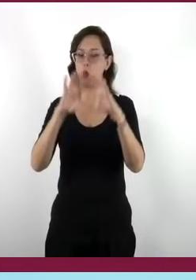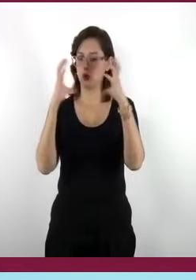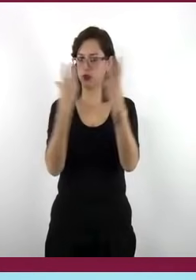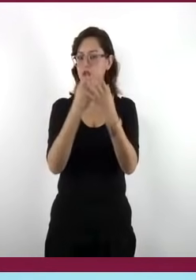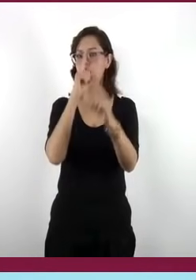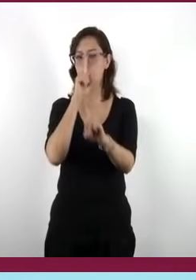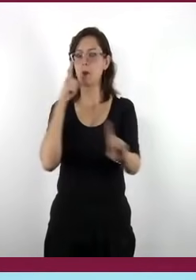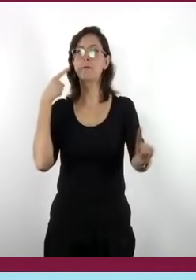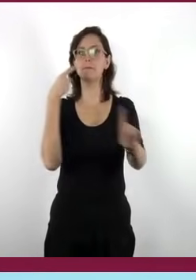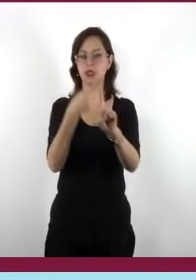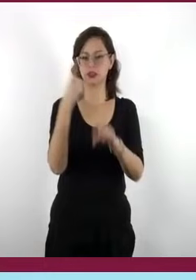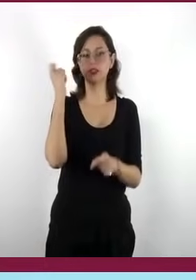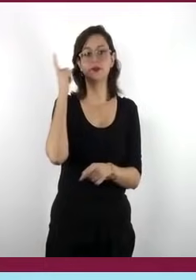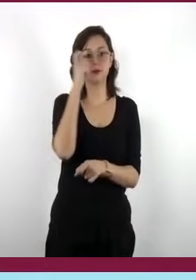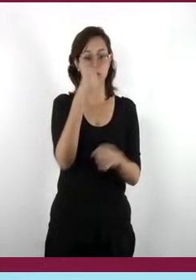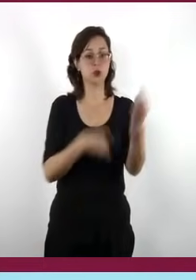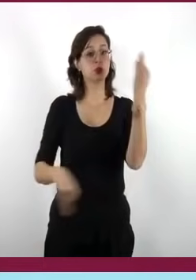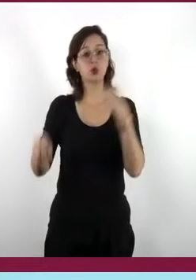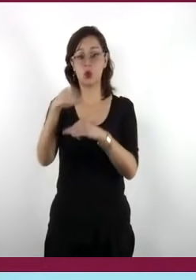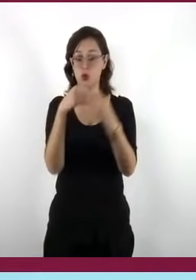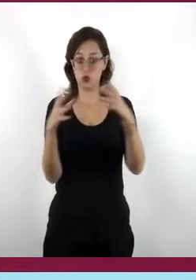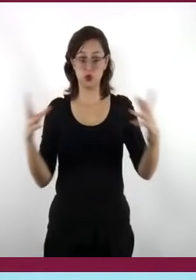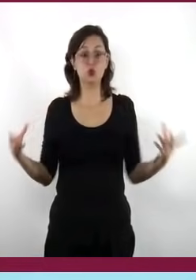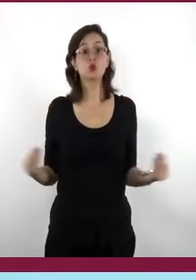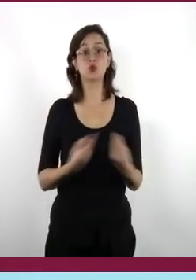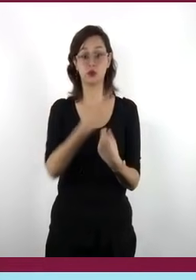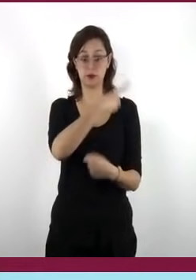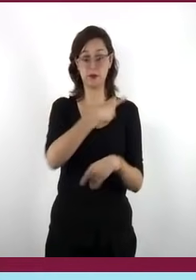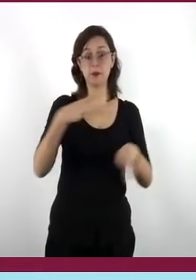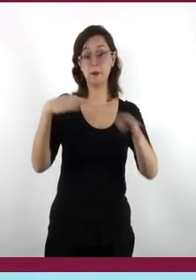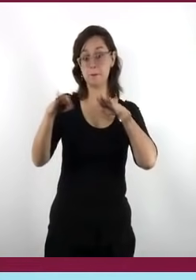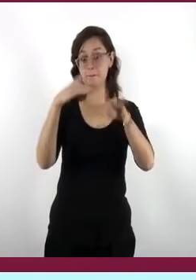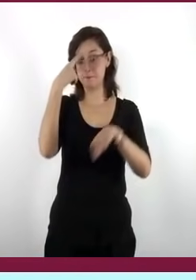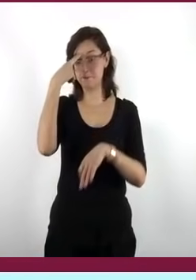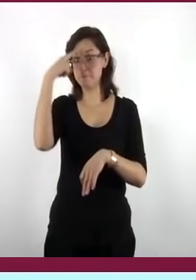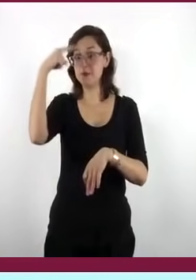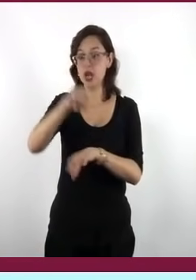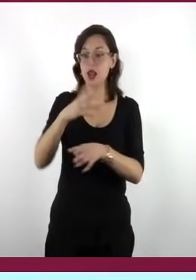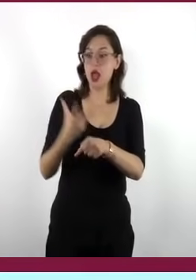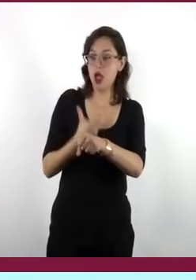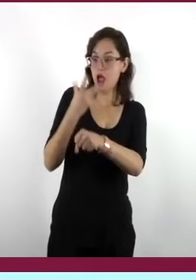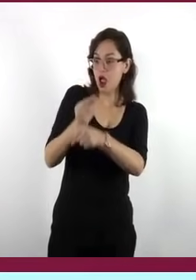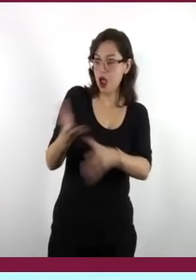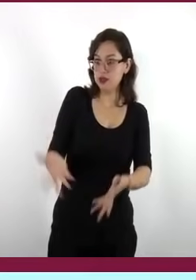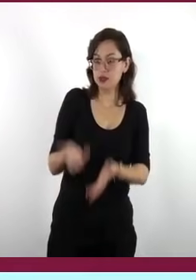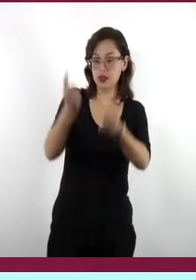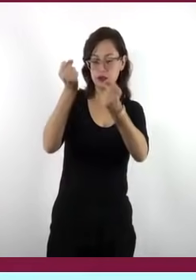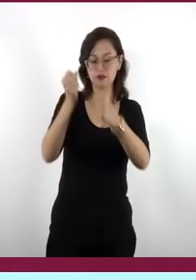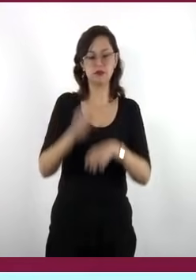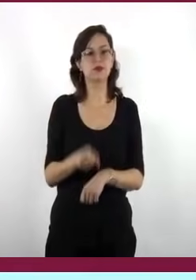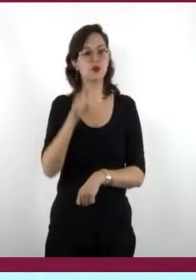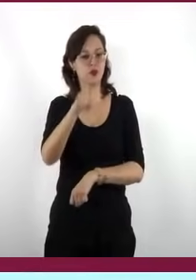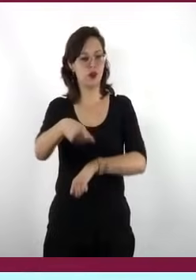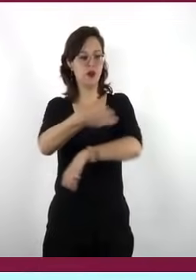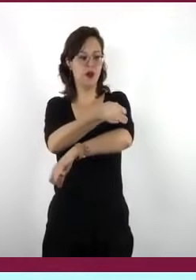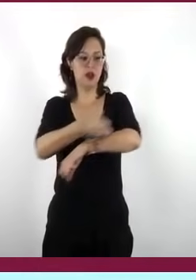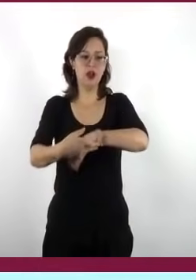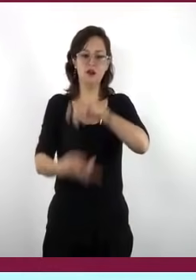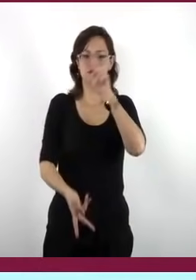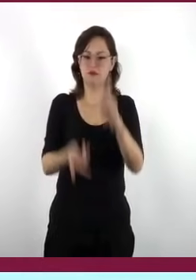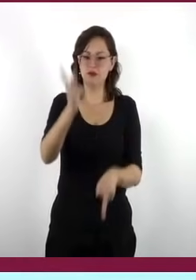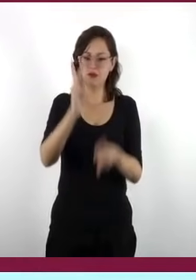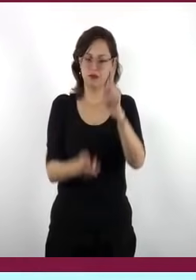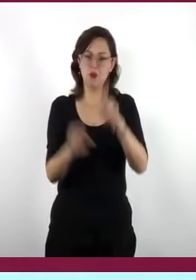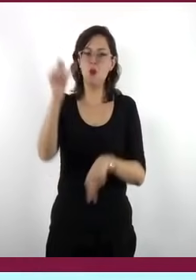Y todos debemos de colaborar para revertir este escenario. Comenten con los miembros de su familia acerca de lo que